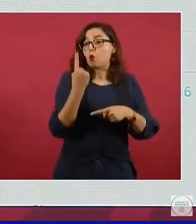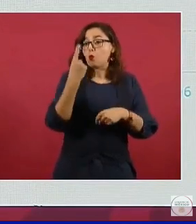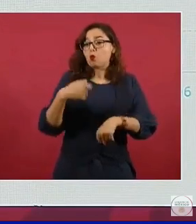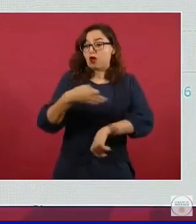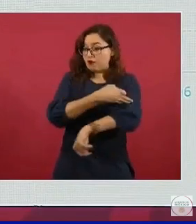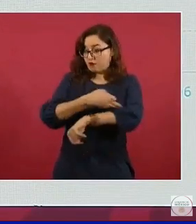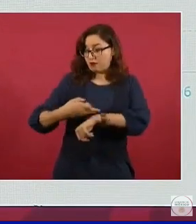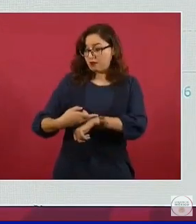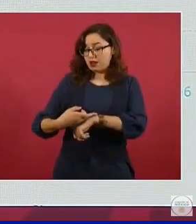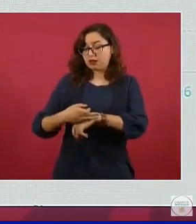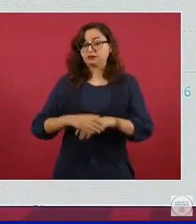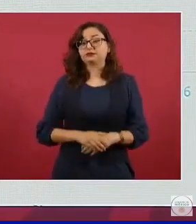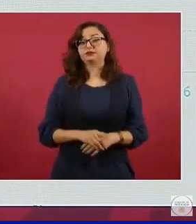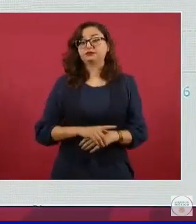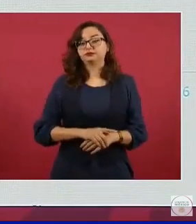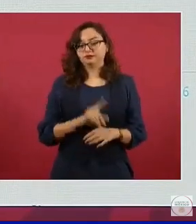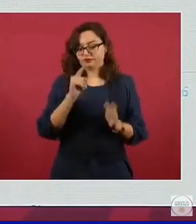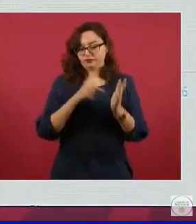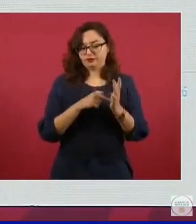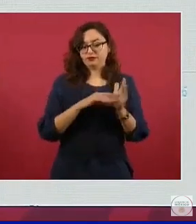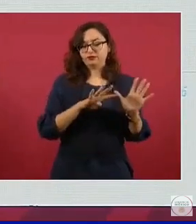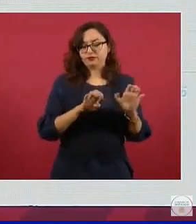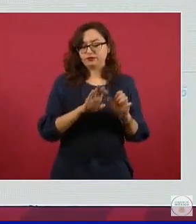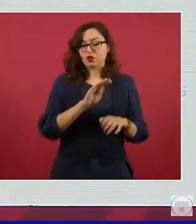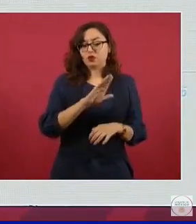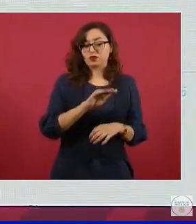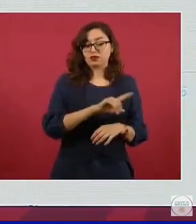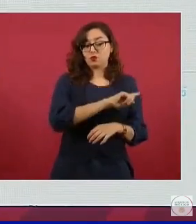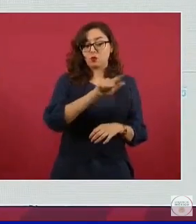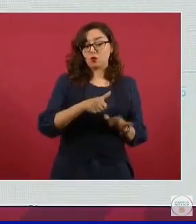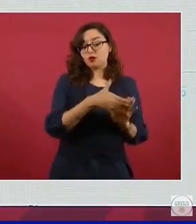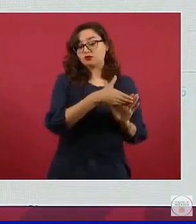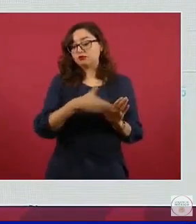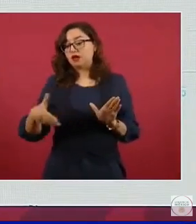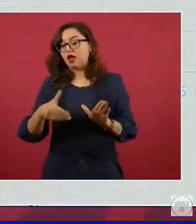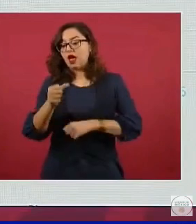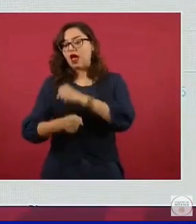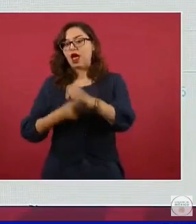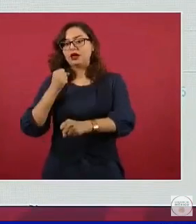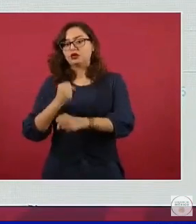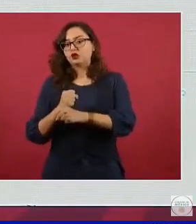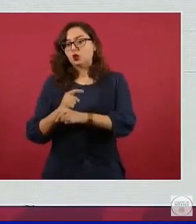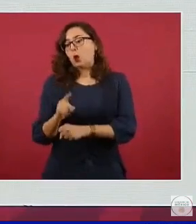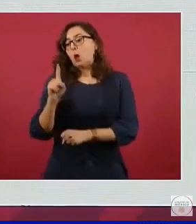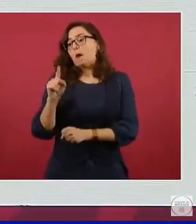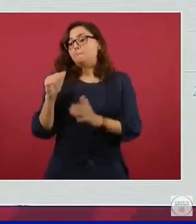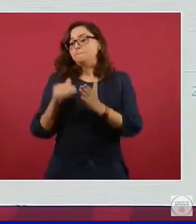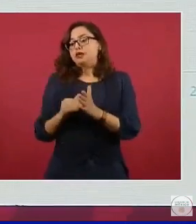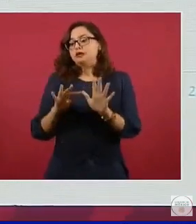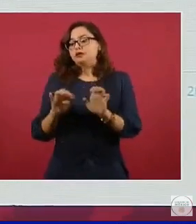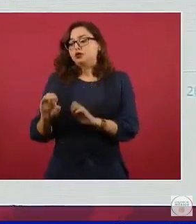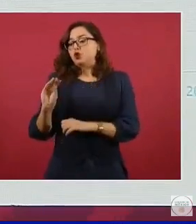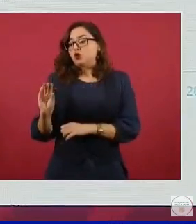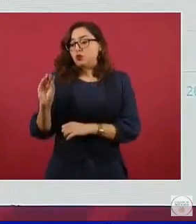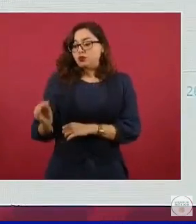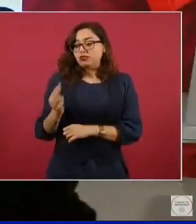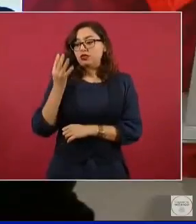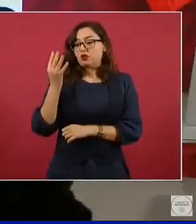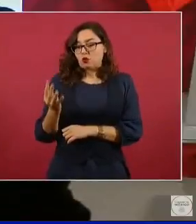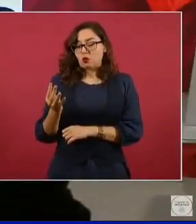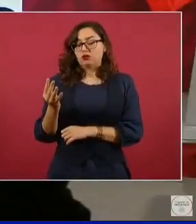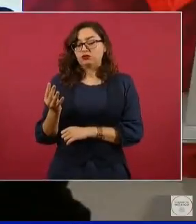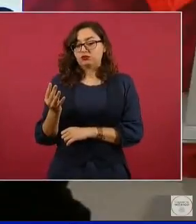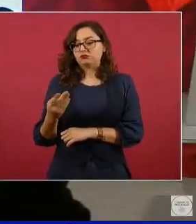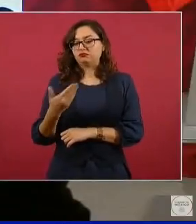Ya en la lista del 94 de Forbes, por esto que estamos viendo, porque ya